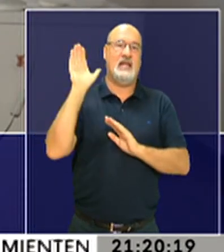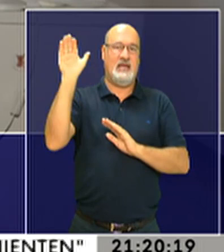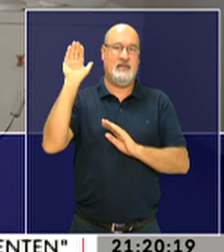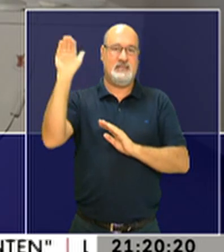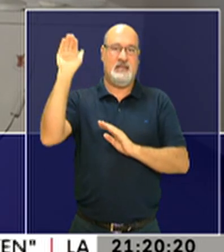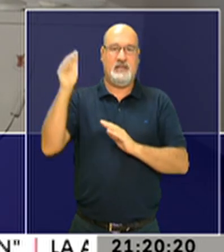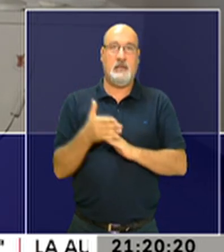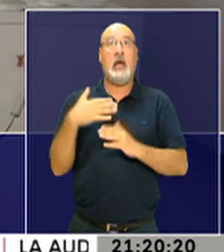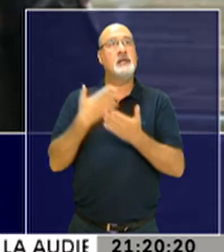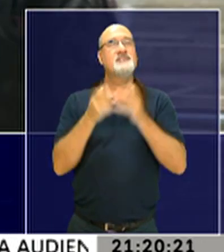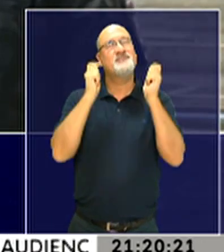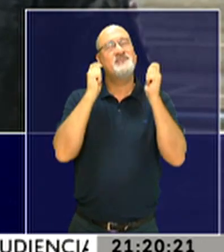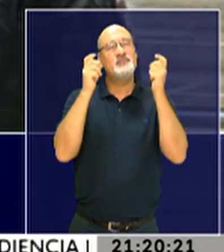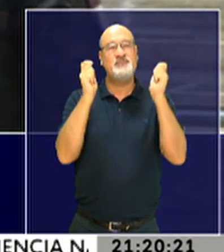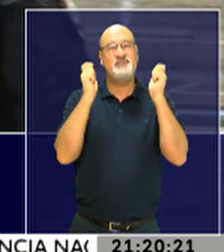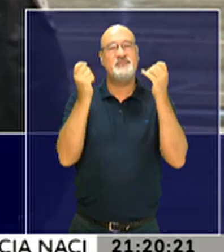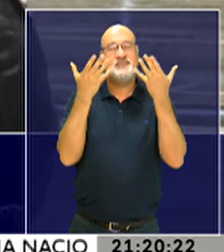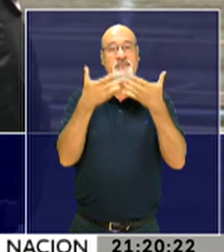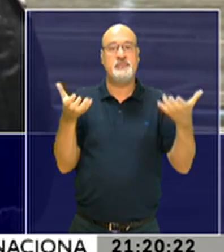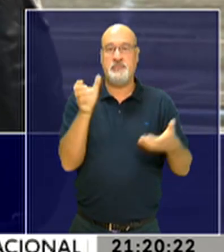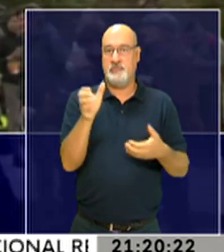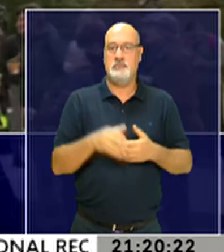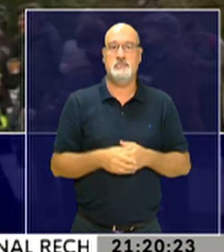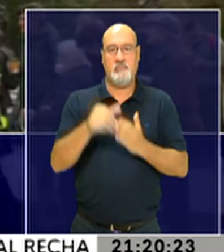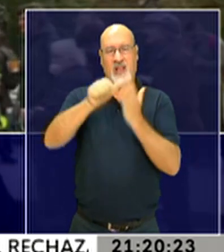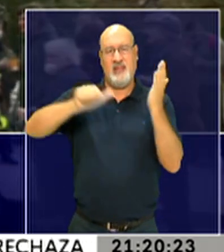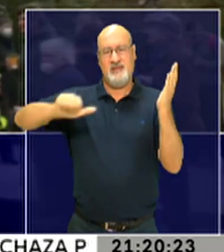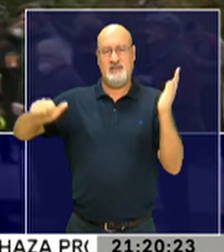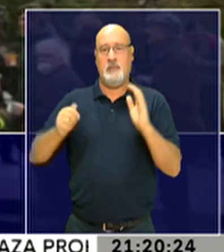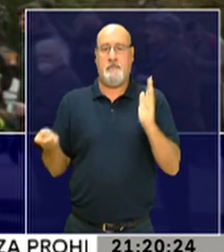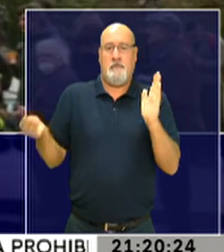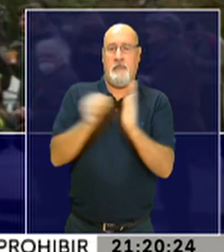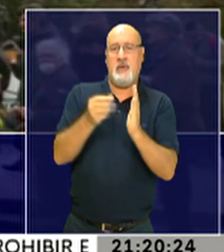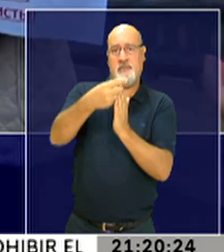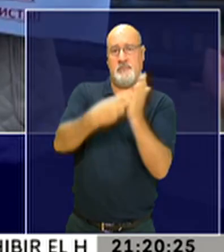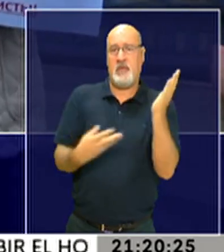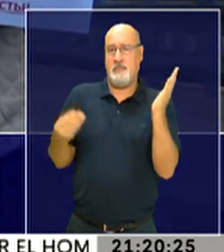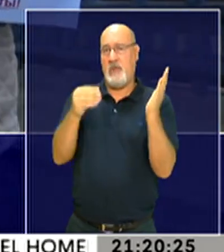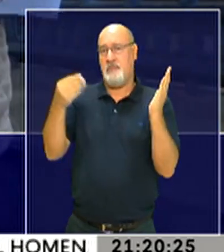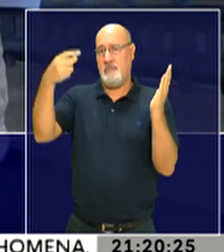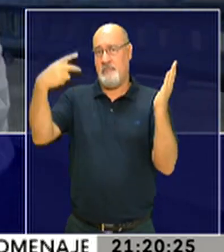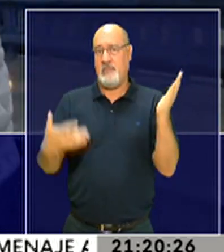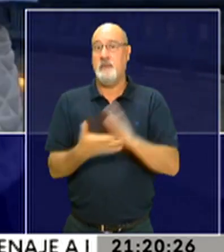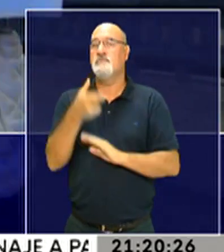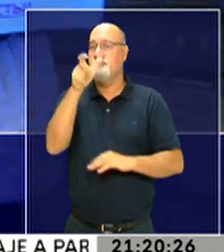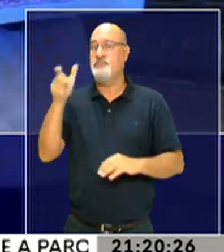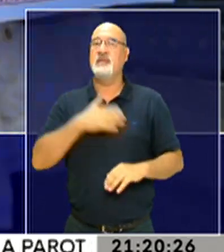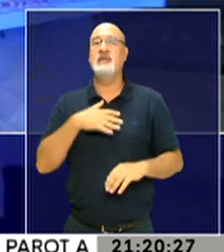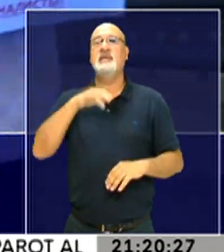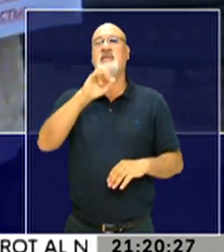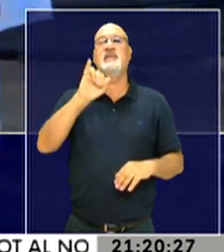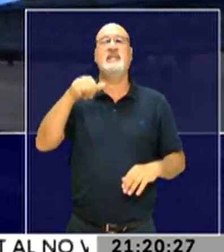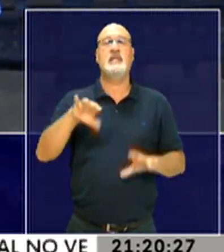de cumpleaños relata en esa lista negra ha empezado a incluirse este año a personas físicas como irina y ya son